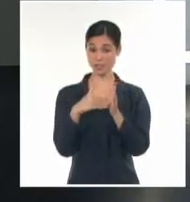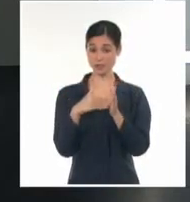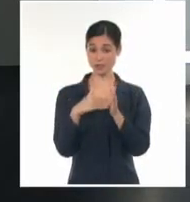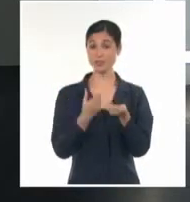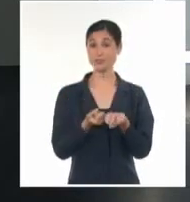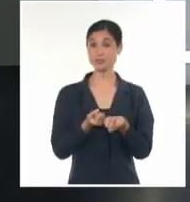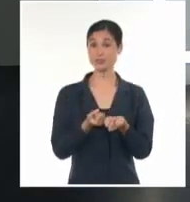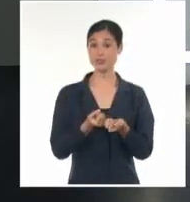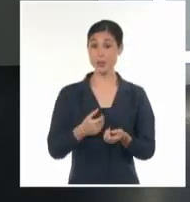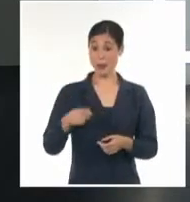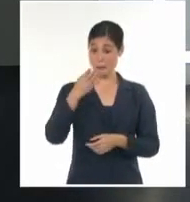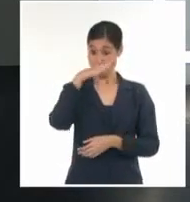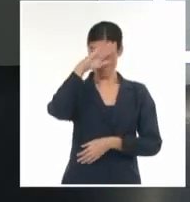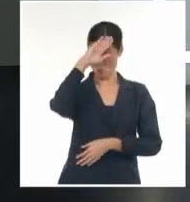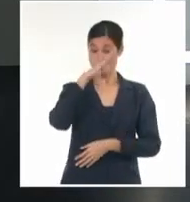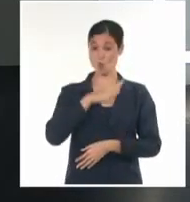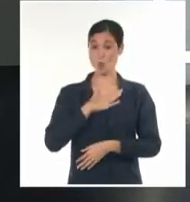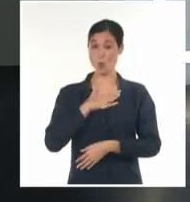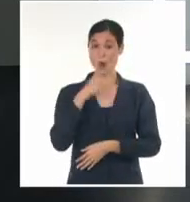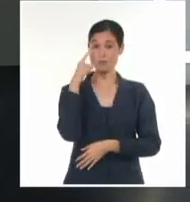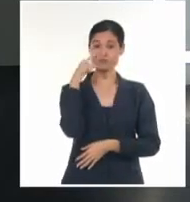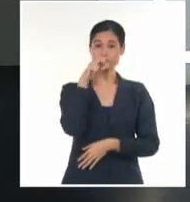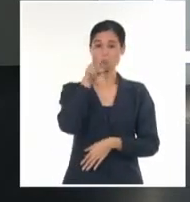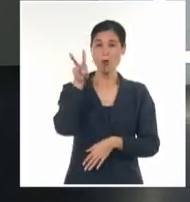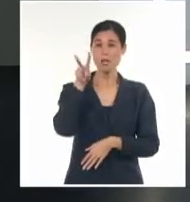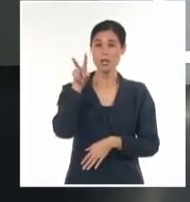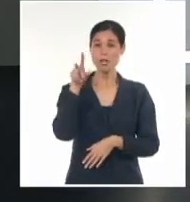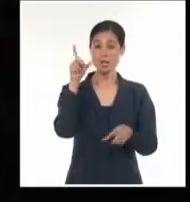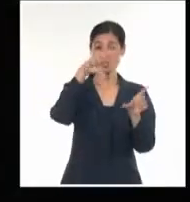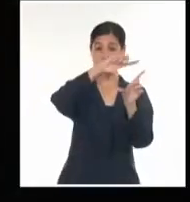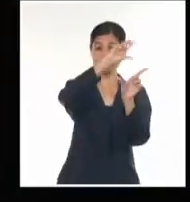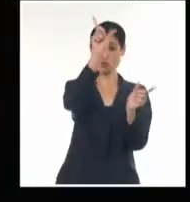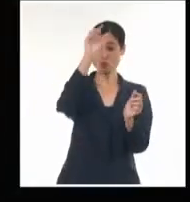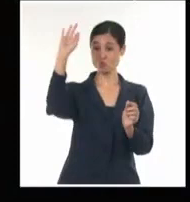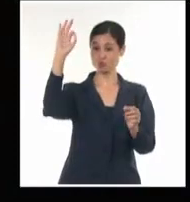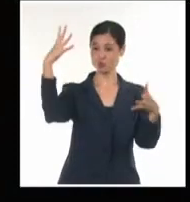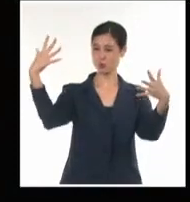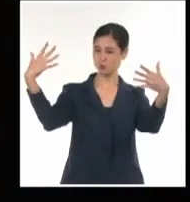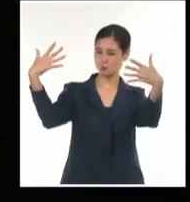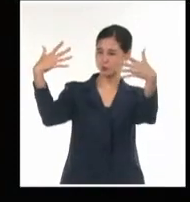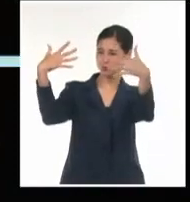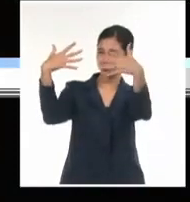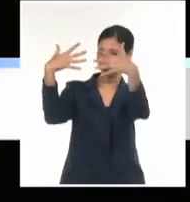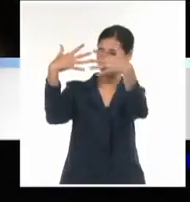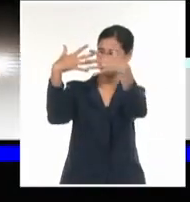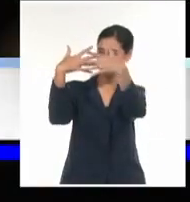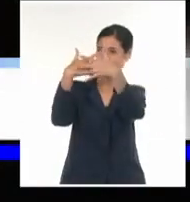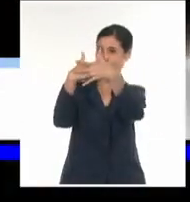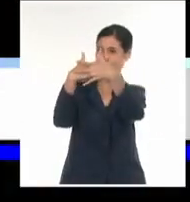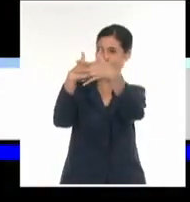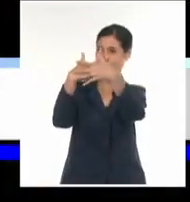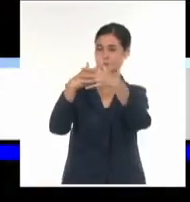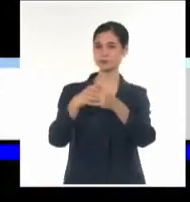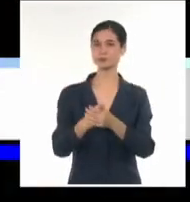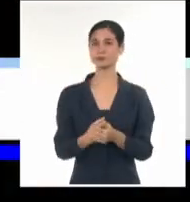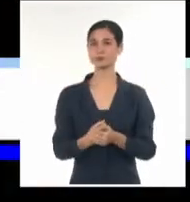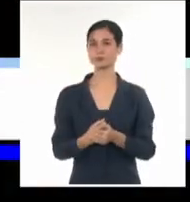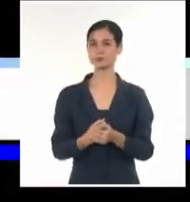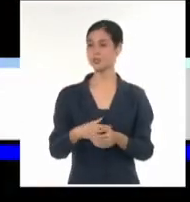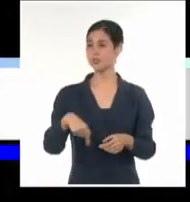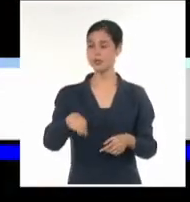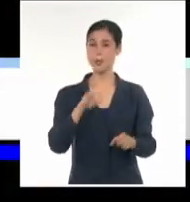sol así lo Informa el instituto de geofísica y astronomía en el morro de La Habana el comienzo del eclipse ocurrirá a